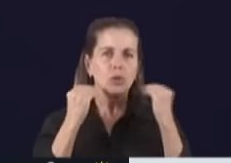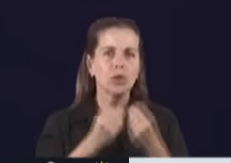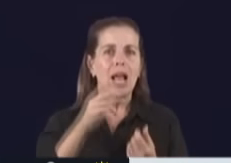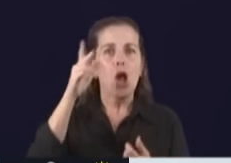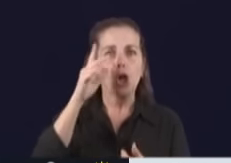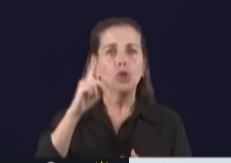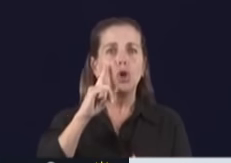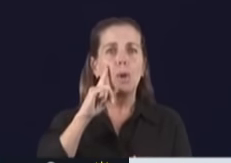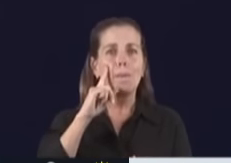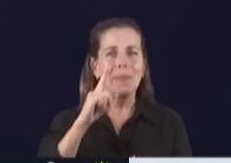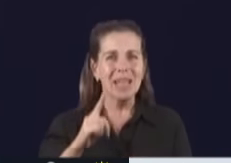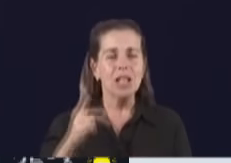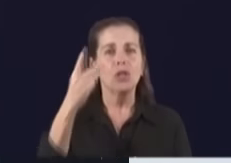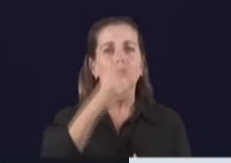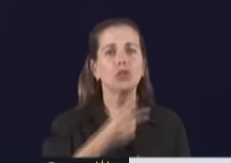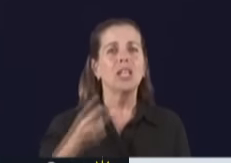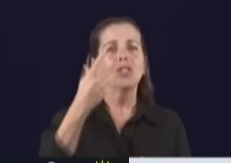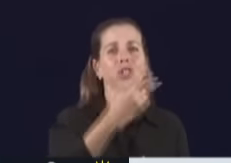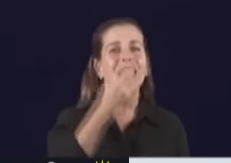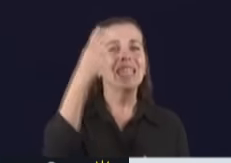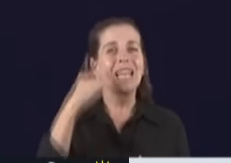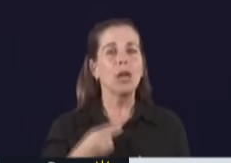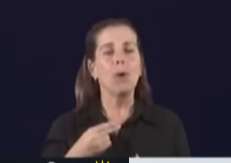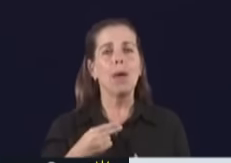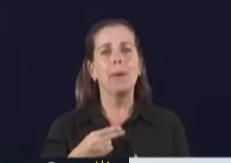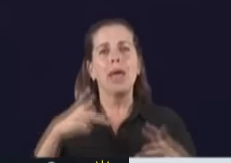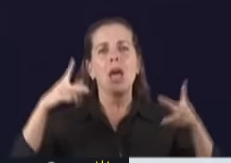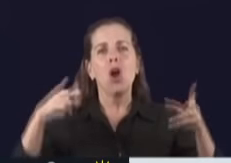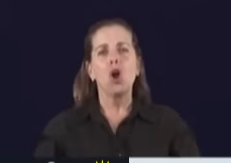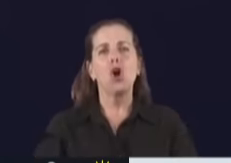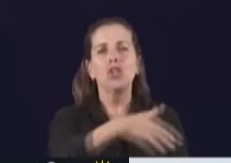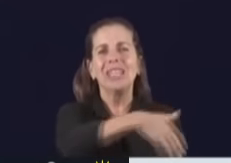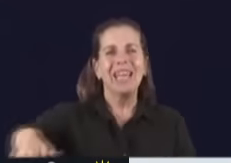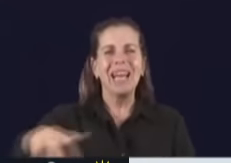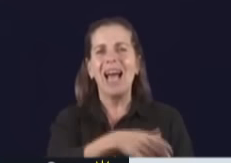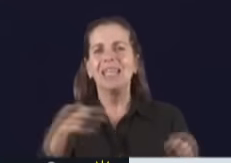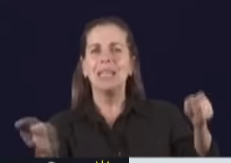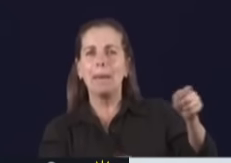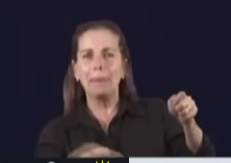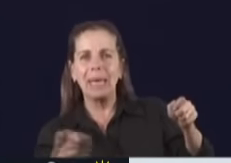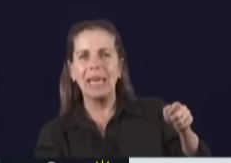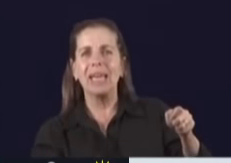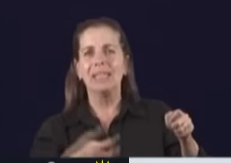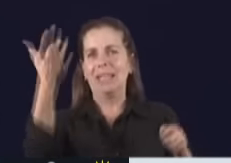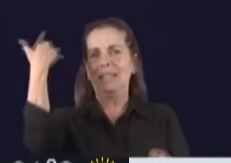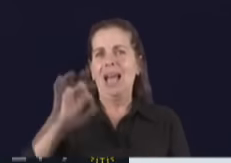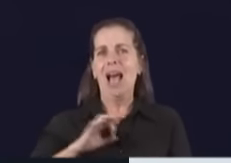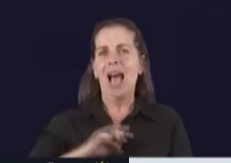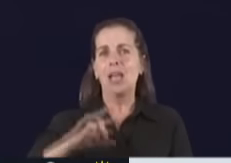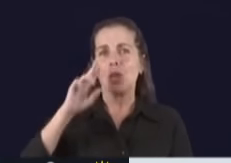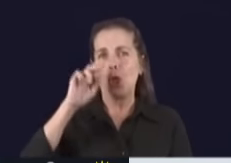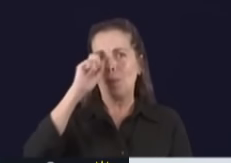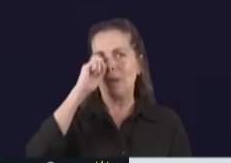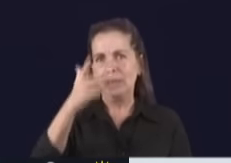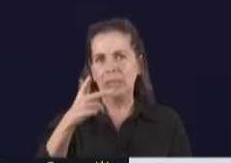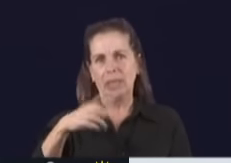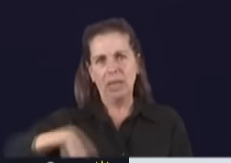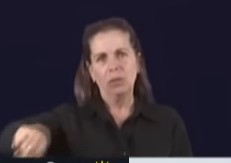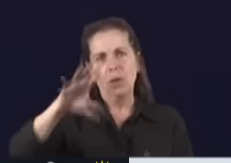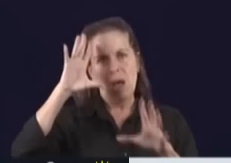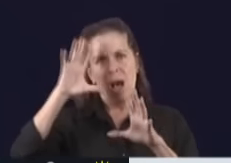8.239 piquetes en ese año. Recordamos todos, la 9 de julio era un buen símbolo de que no